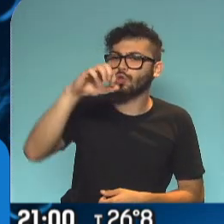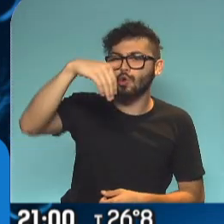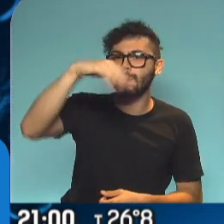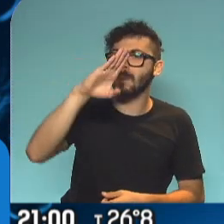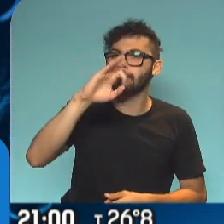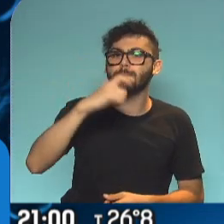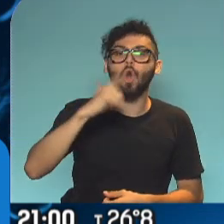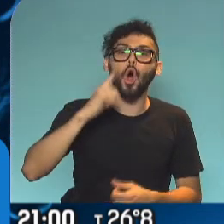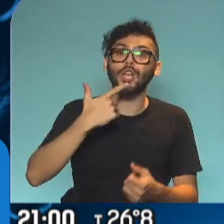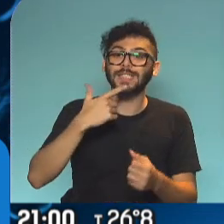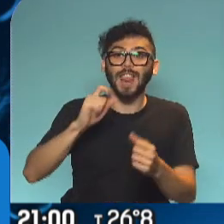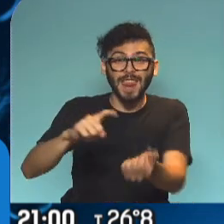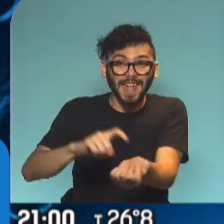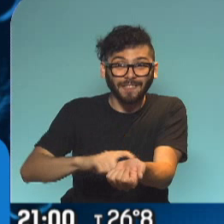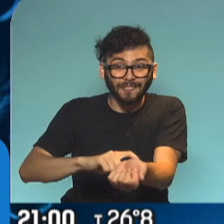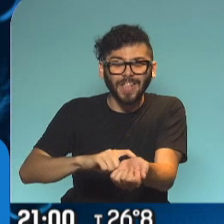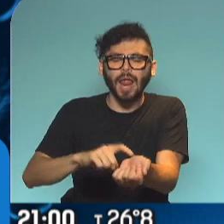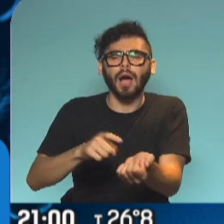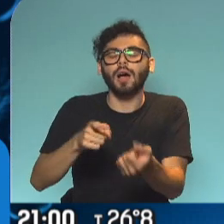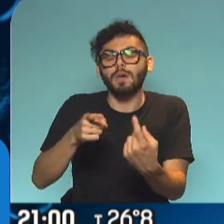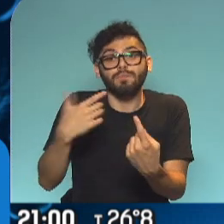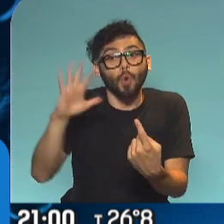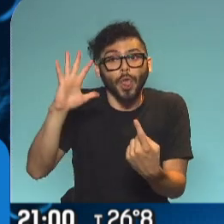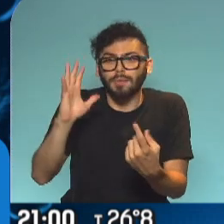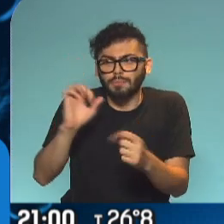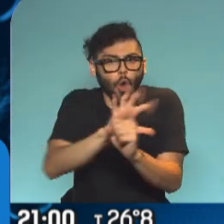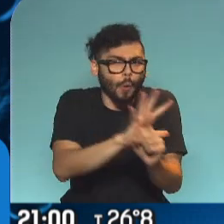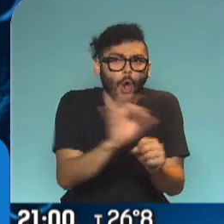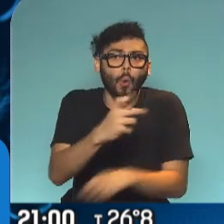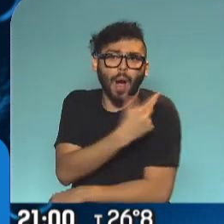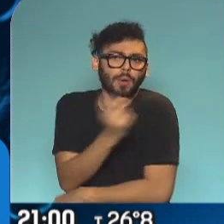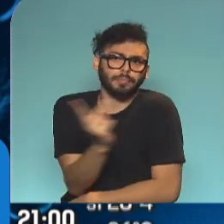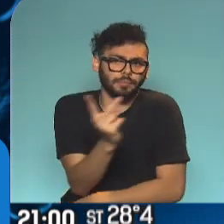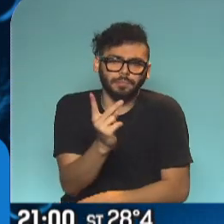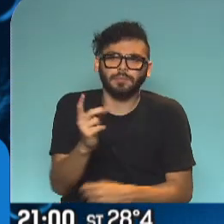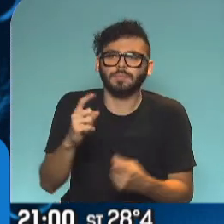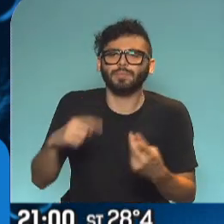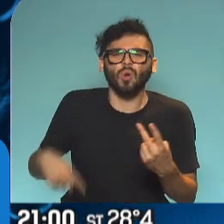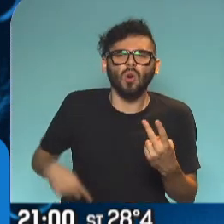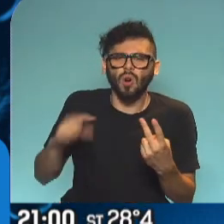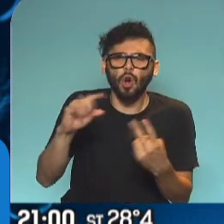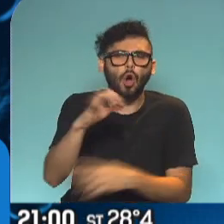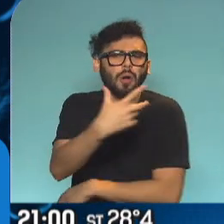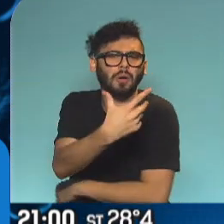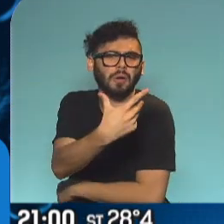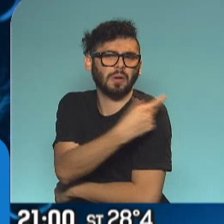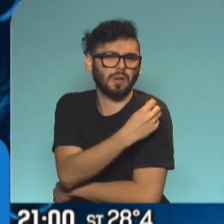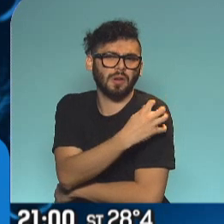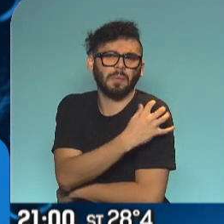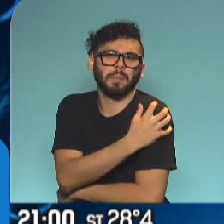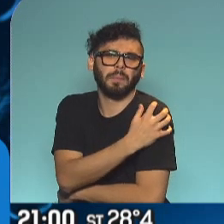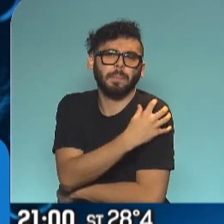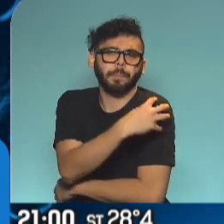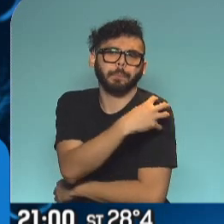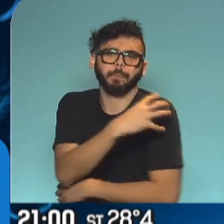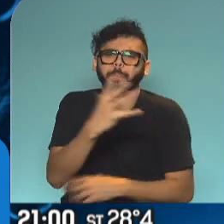un cólico renal generalmente no está vinculado a las vacunas y un absceso del miembro donde se produce la inyección es